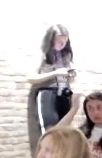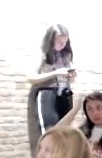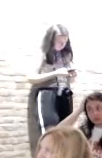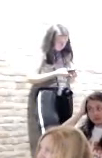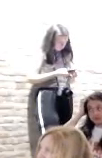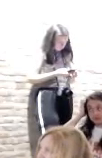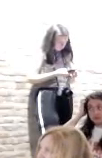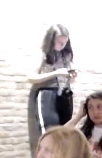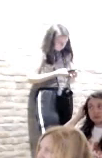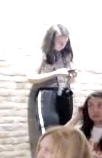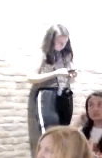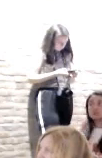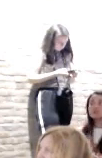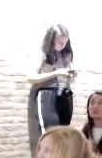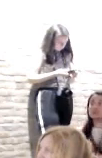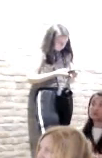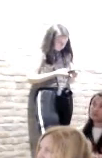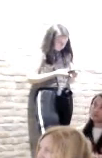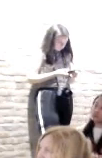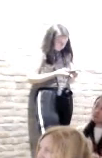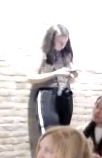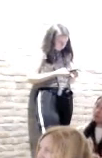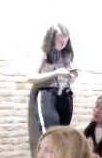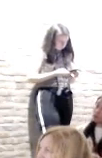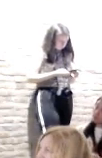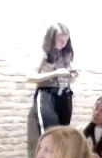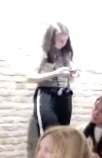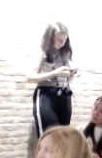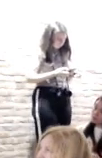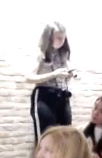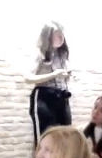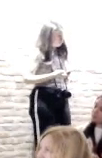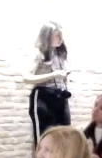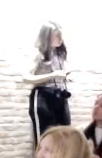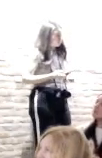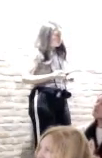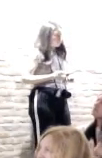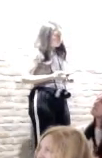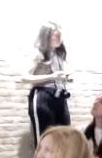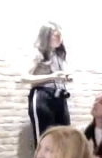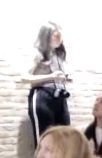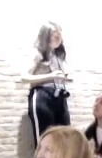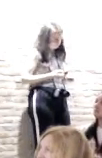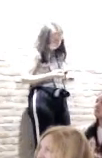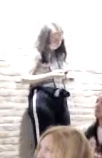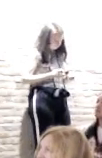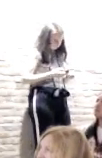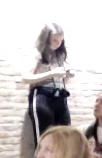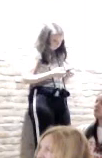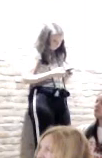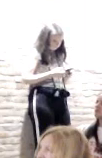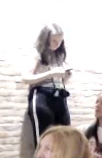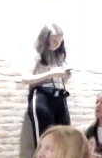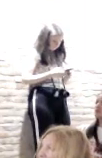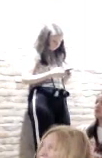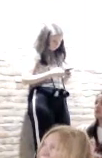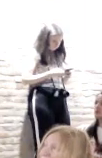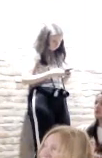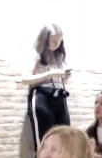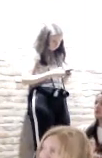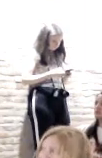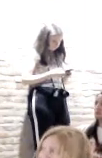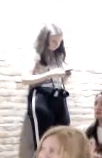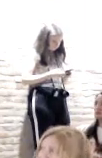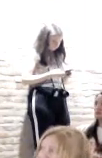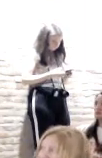8 de marzo eh tenemos el teléfono verde que es la línea de asistencia en violencia de Rosario accesible a mujeres a víctimas